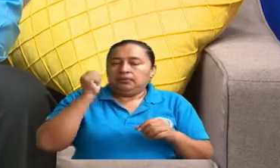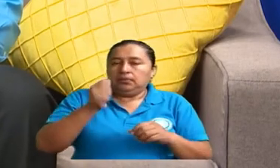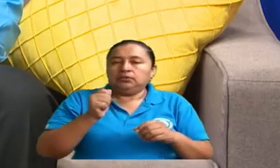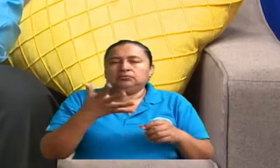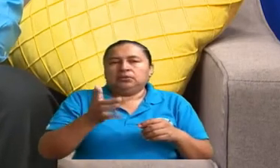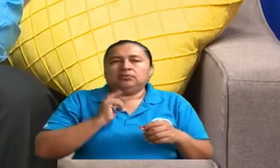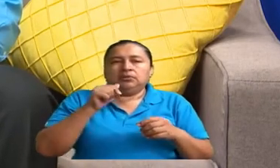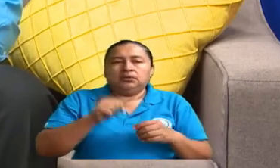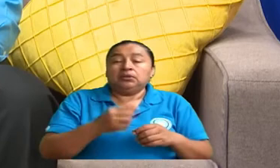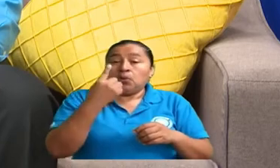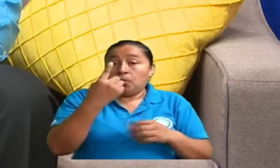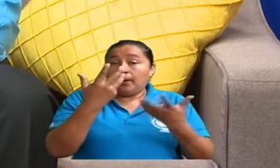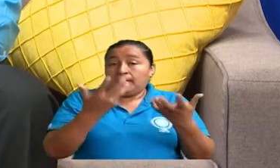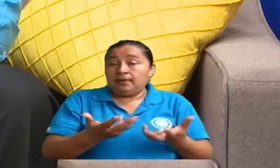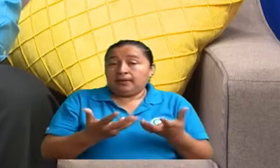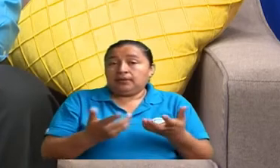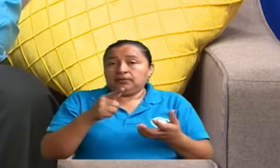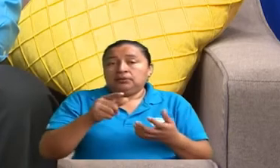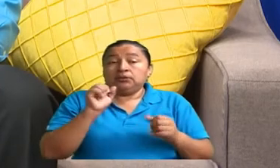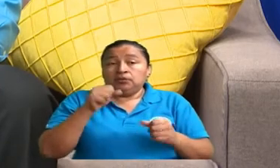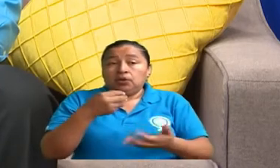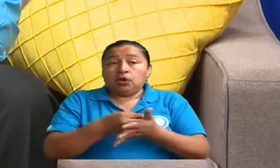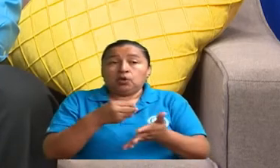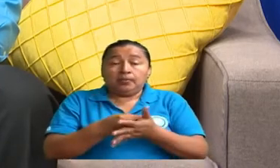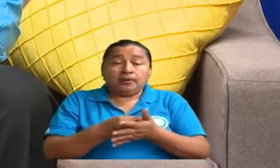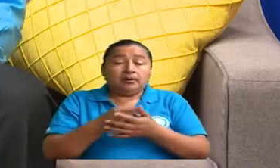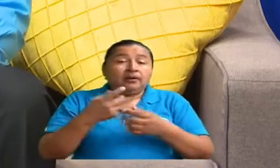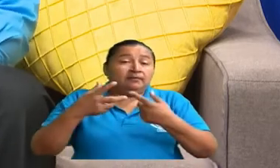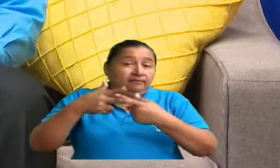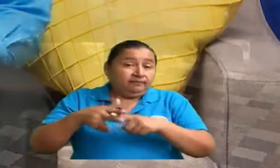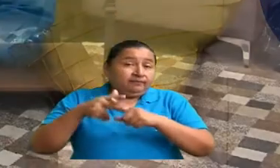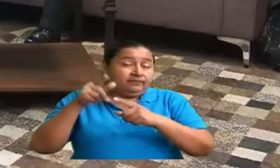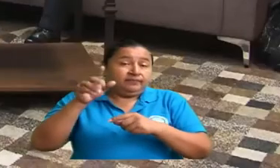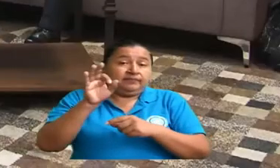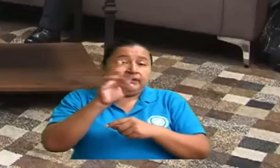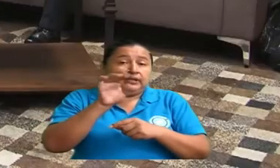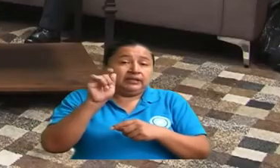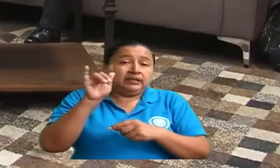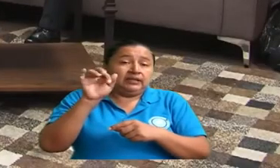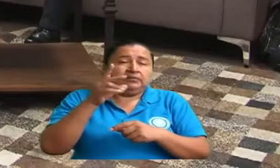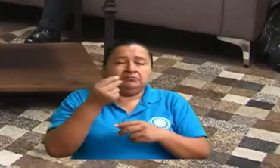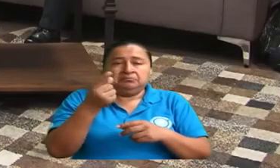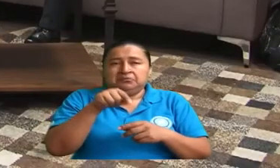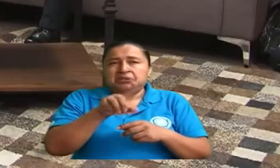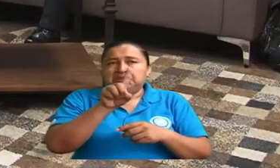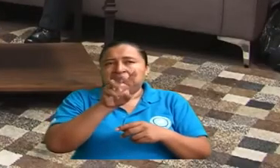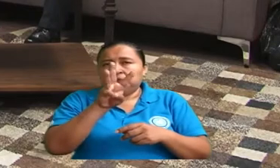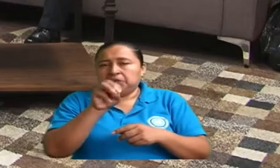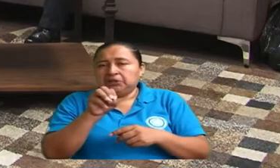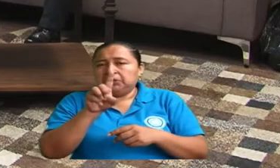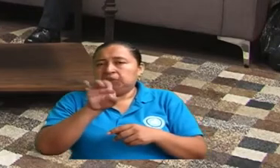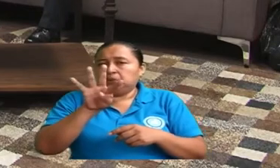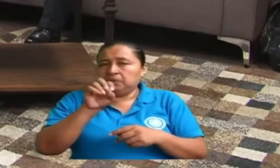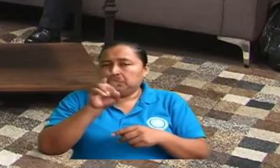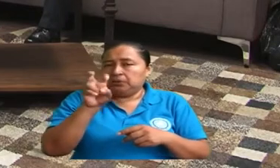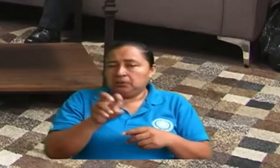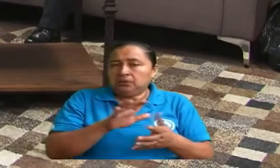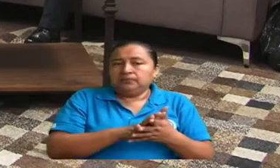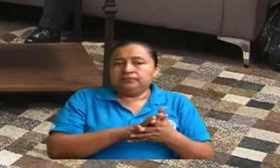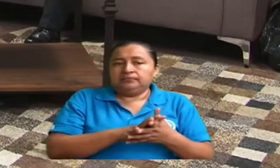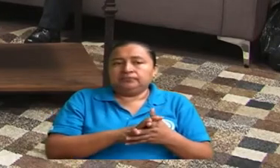Ese mazo es de libra, ¿verdad? Si vos lo vas a comprar a una ferretería, ese mazo te viene costando 130, 140 córdobas. ¿Y